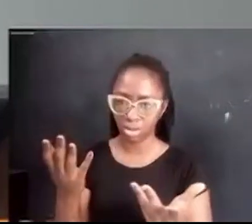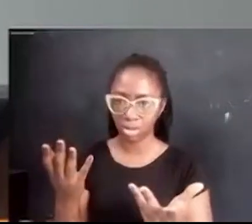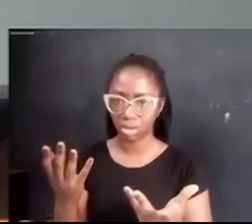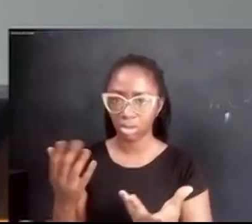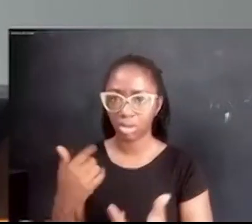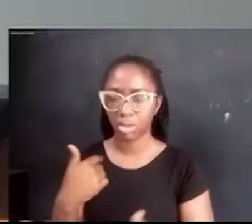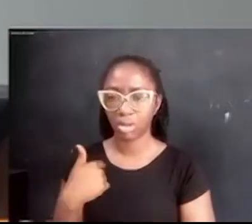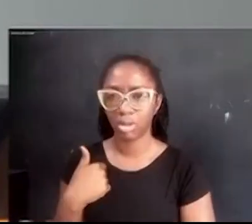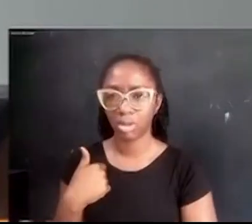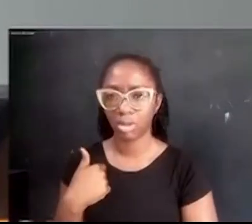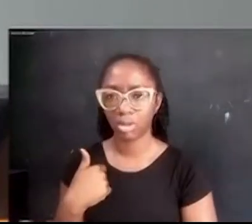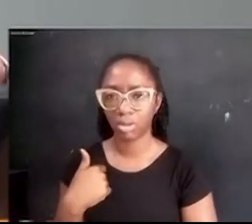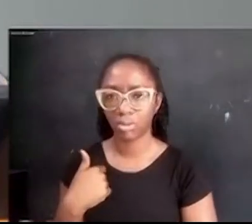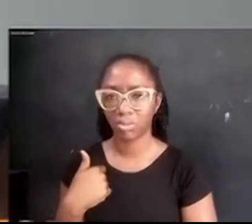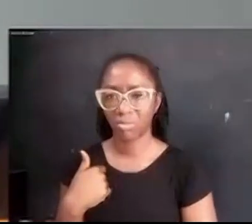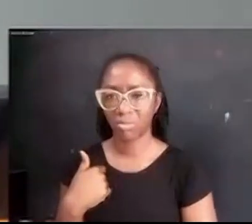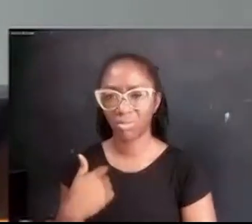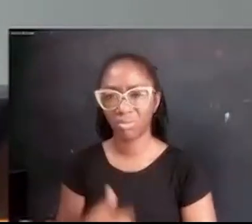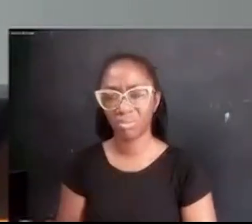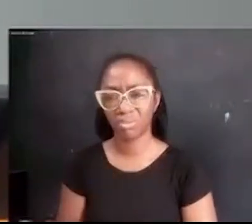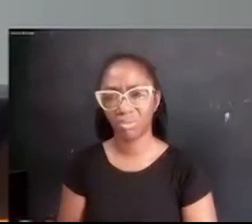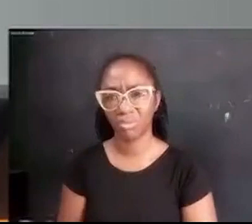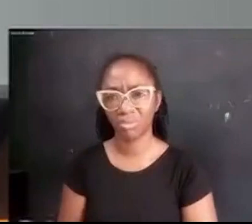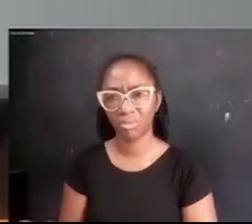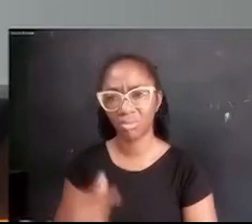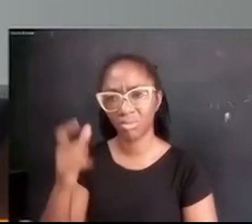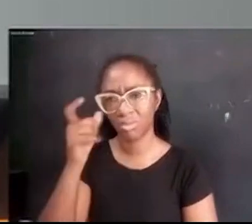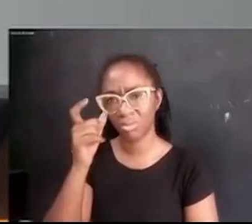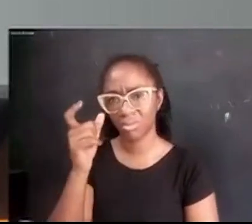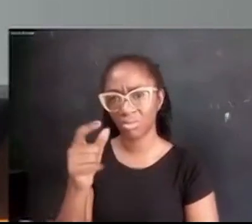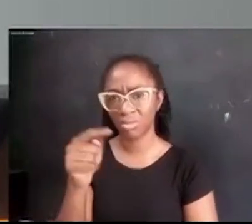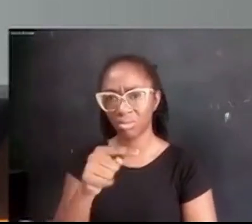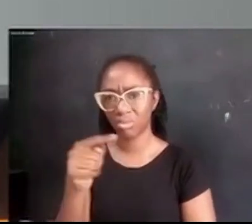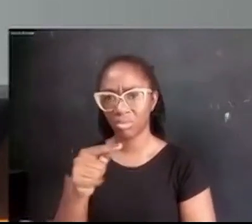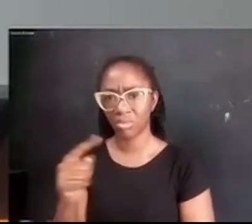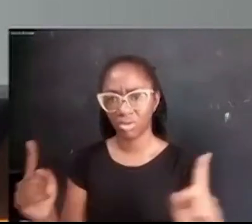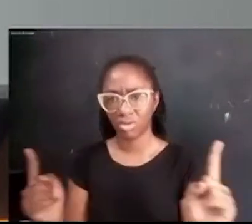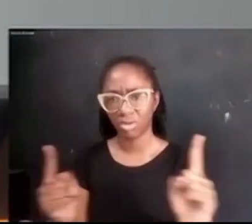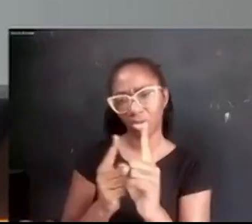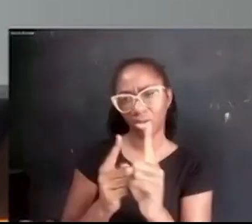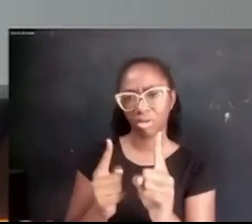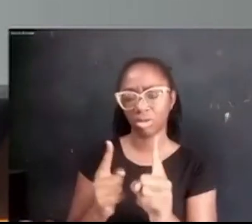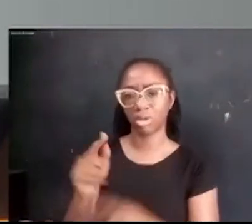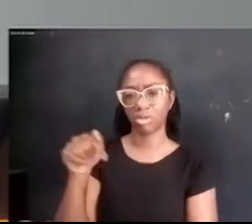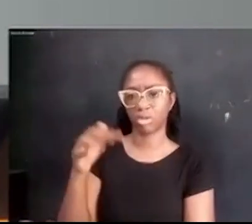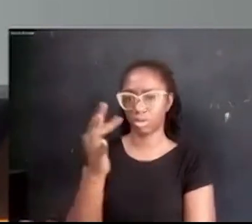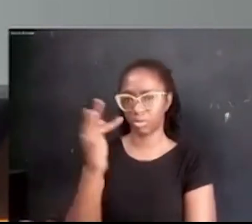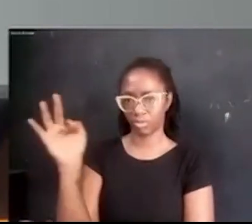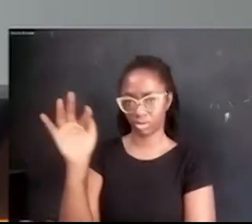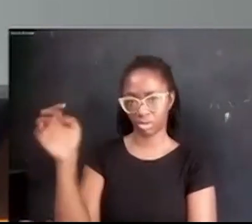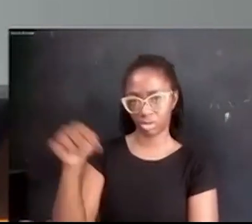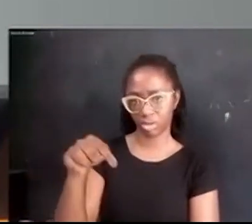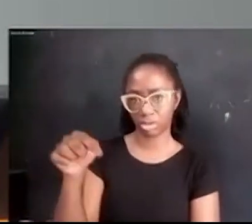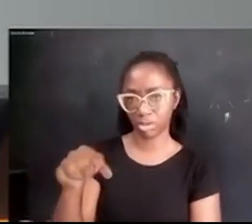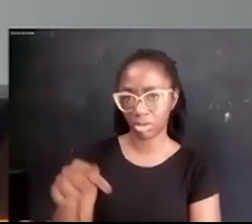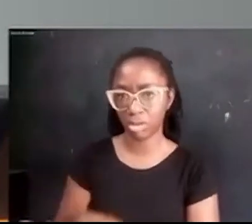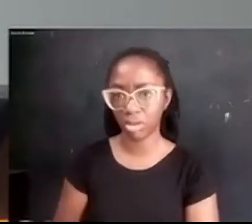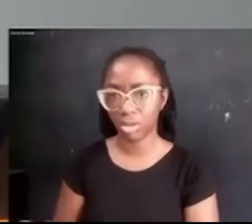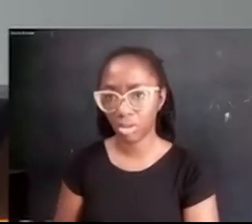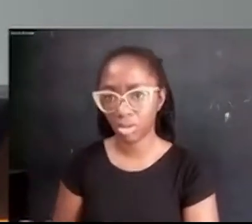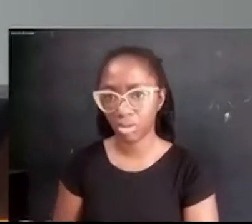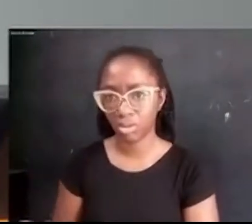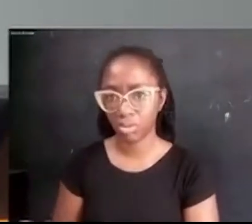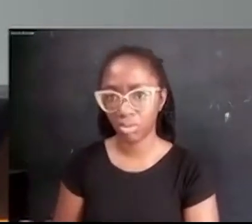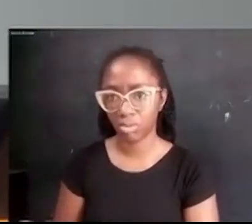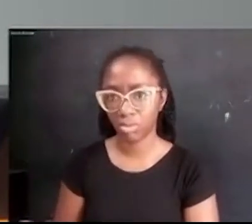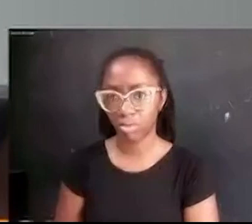vosotros unas reflexiones sobre la cultura jurídica francesa, sobre lo que se